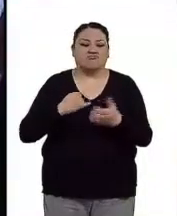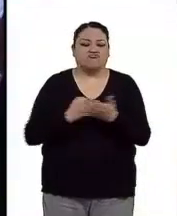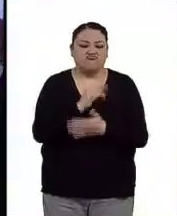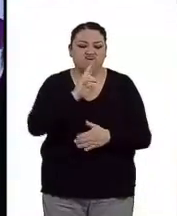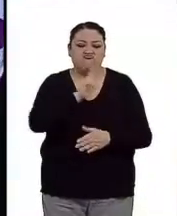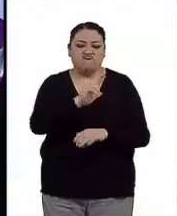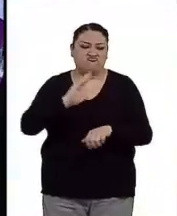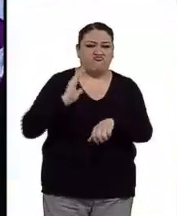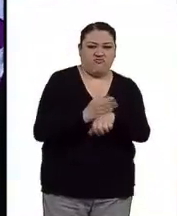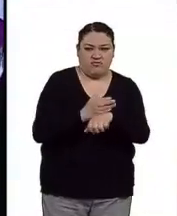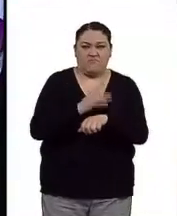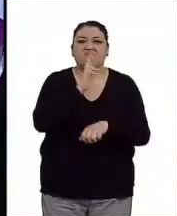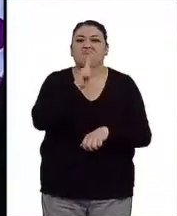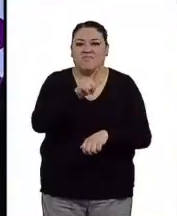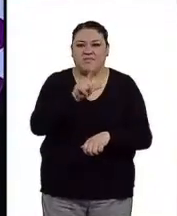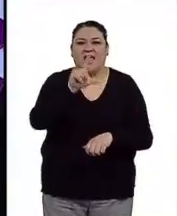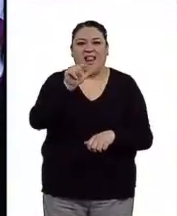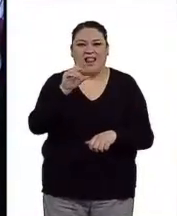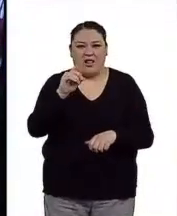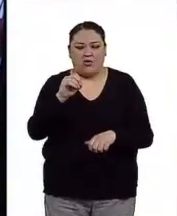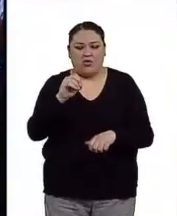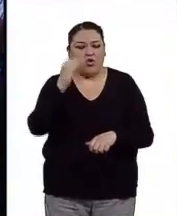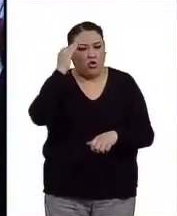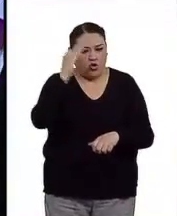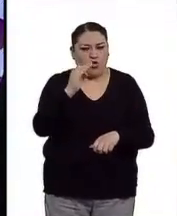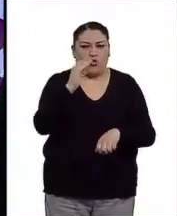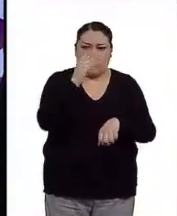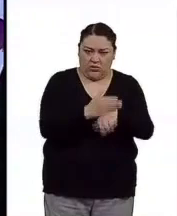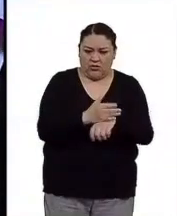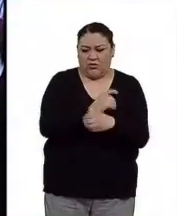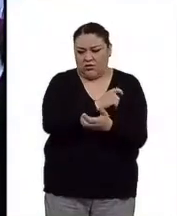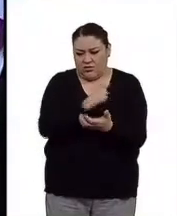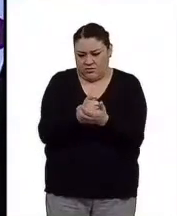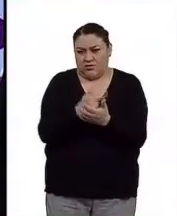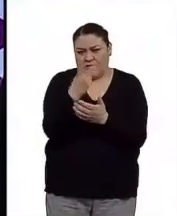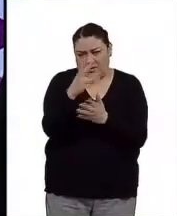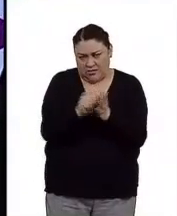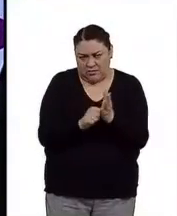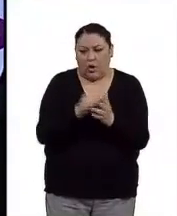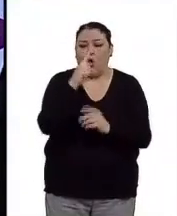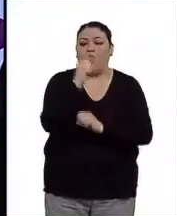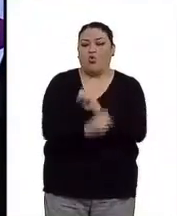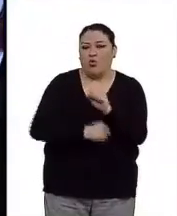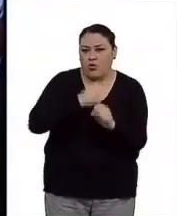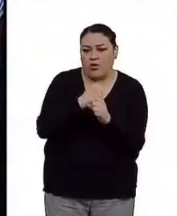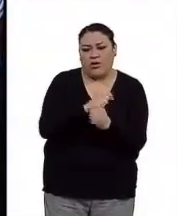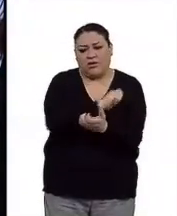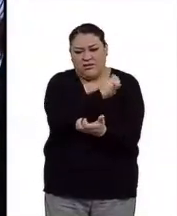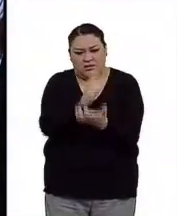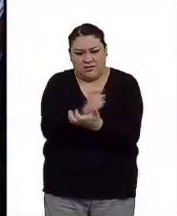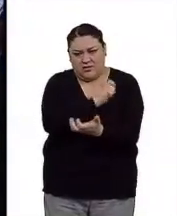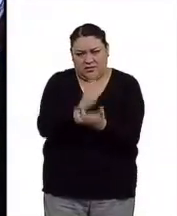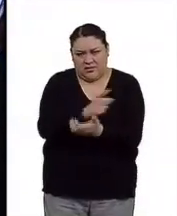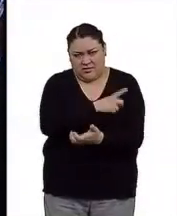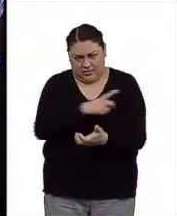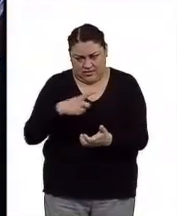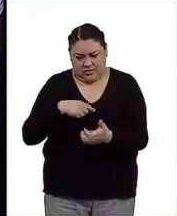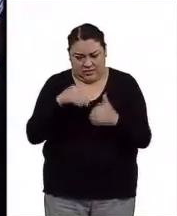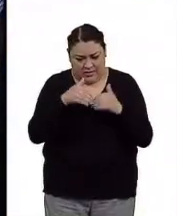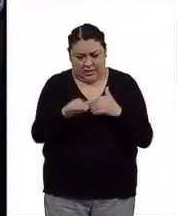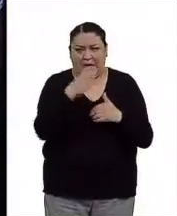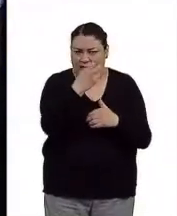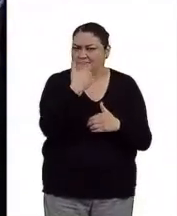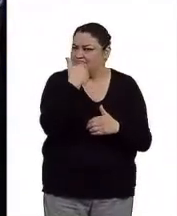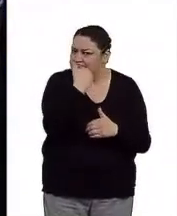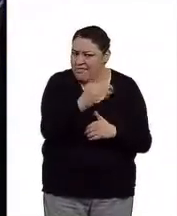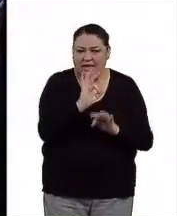Un laudo condenatorio te condenaría a 3 meses de indemnización, al pago de salarios caídos hasta 1 año y a partir de ahí intereses. Eso en la vía